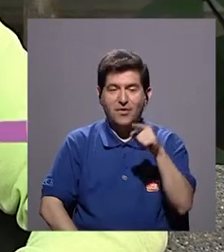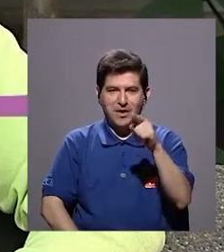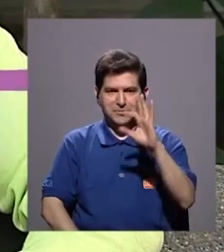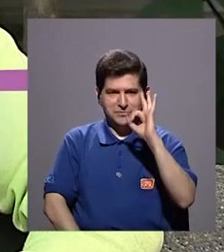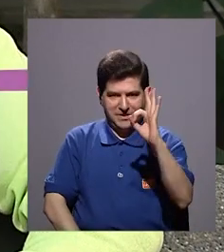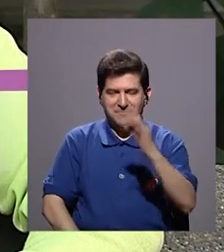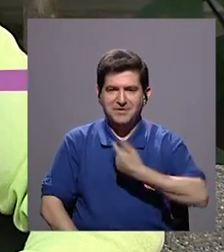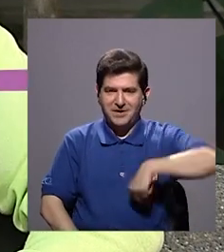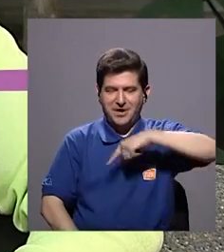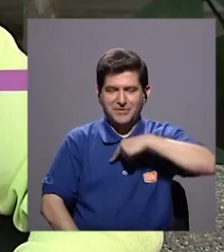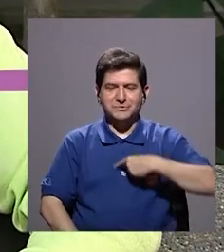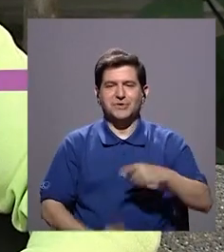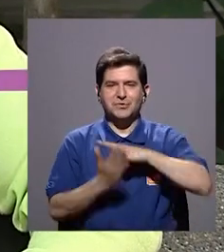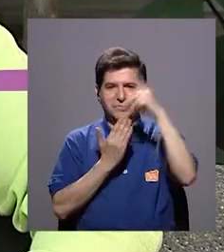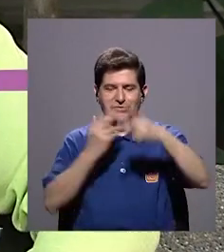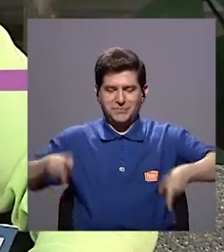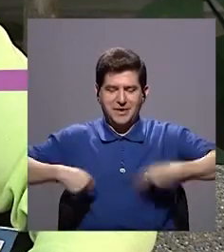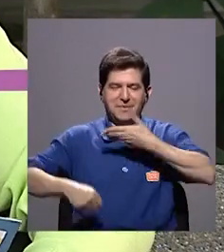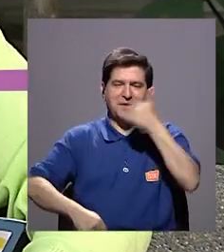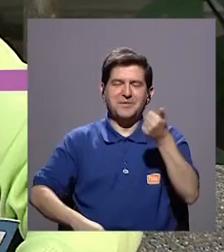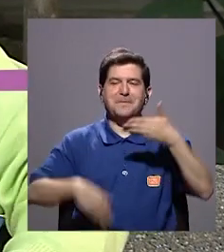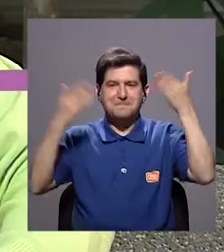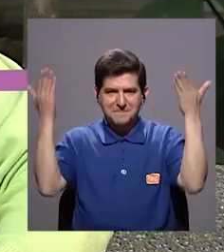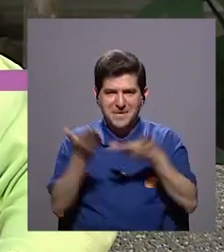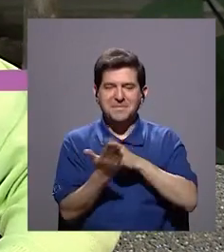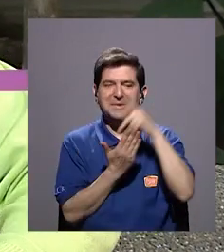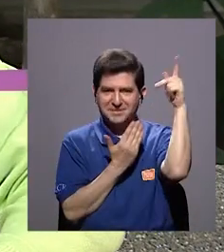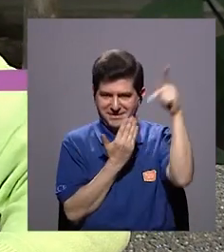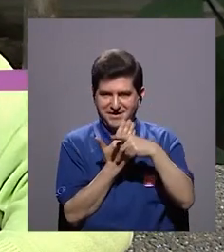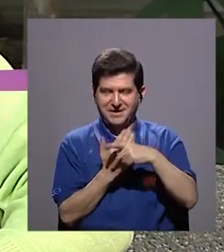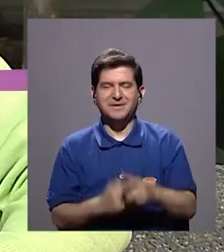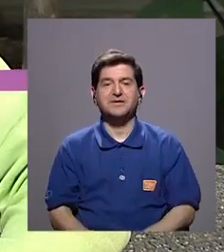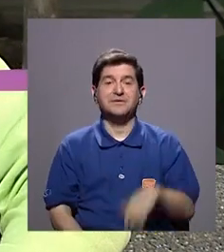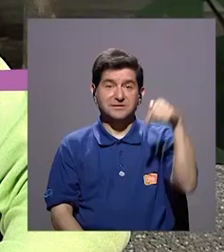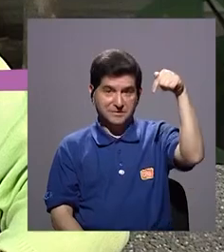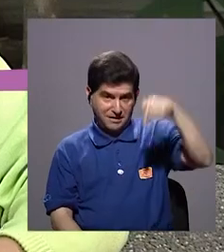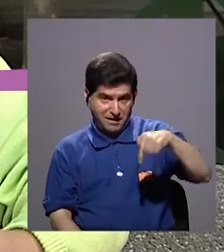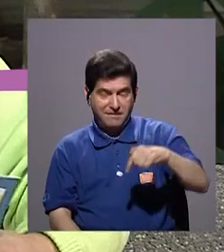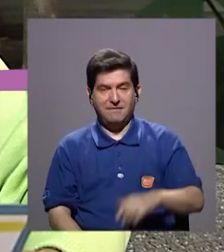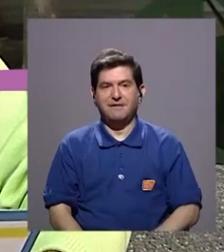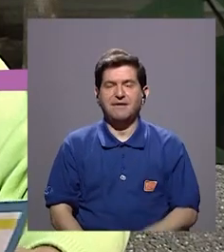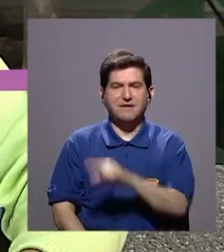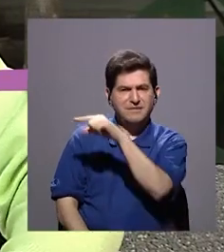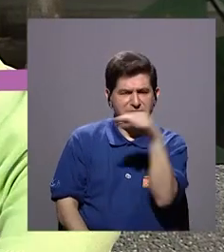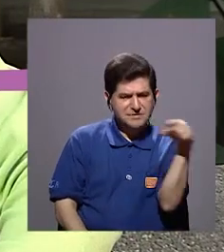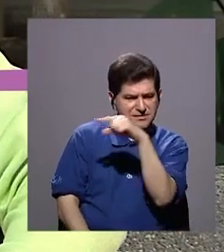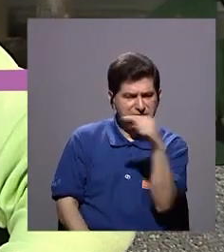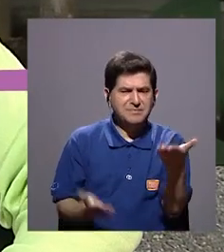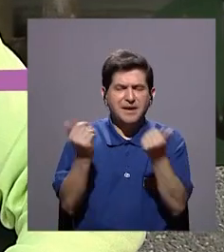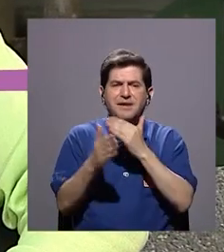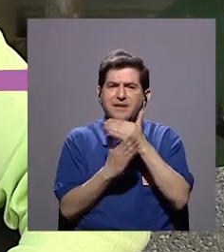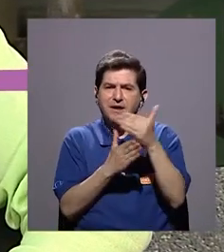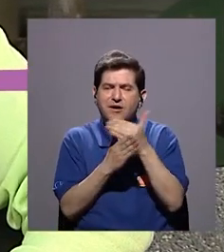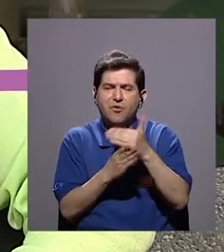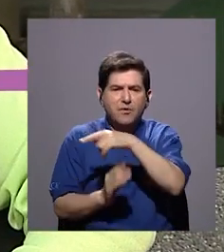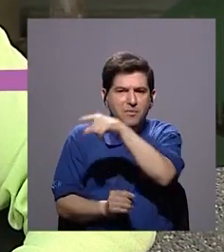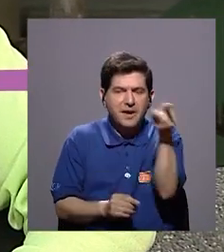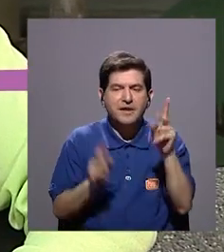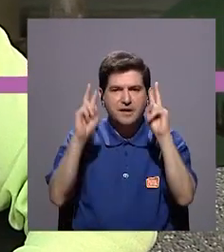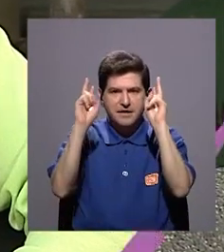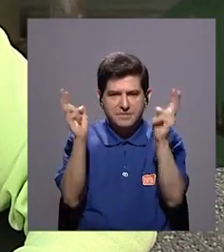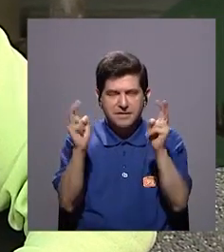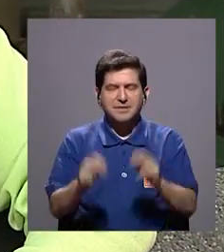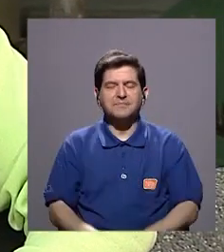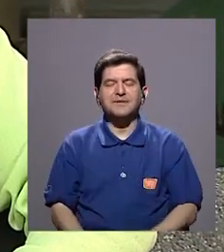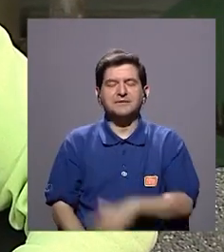Hola, ¿qué tal? ¿Cómo están? Somos Vivir Mejor. Bienvenidas y bienvenidas a un programa más en donde, pues, semana a semana queremos compartir con ustedes